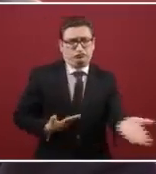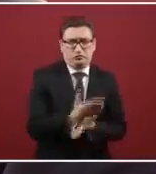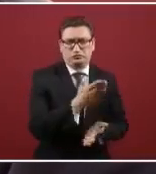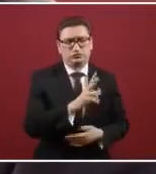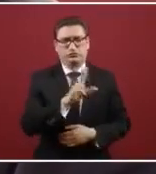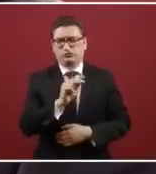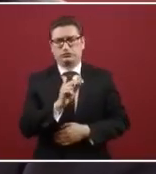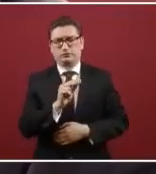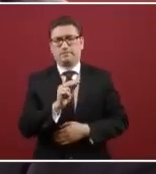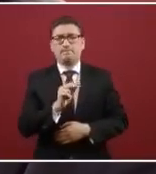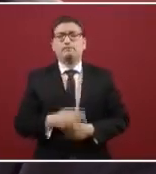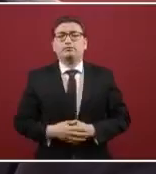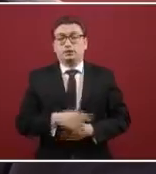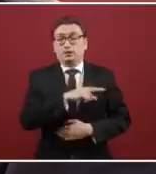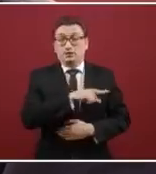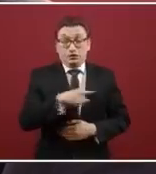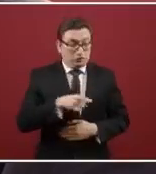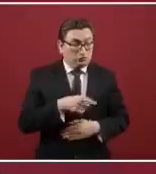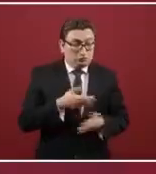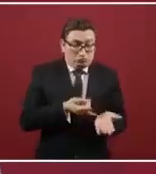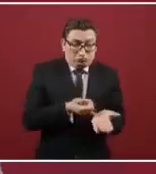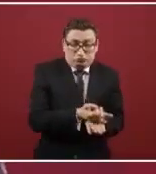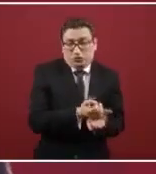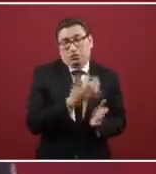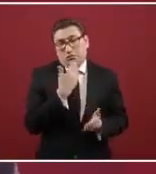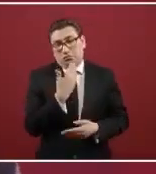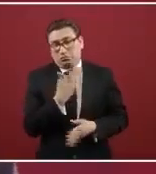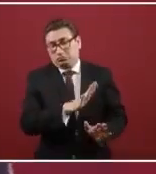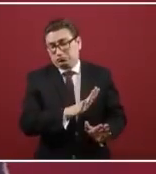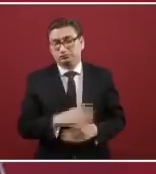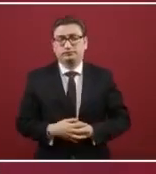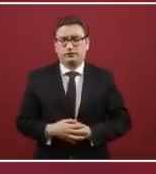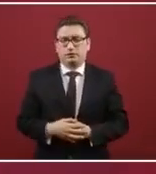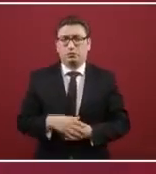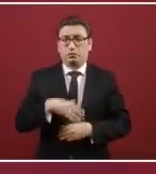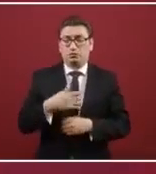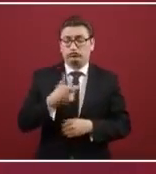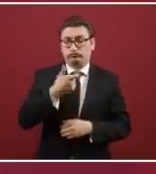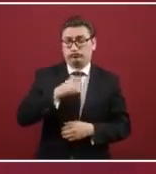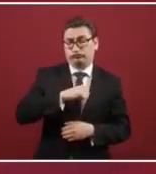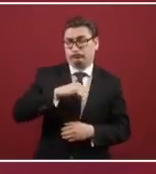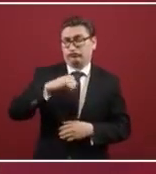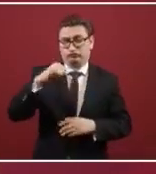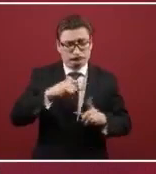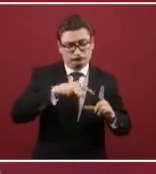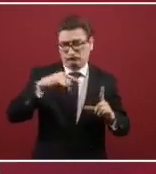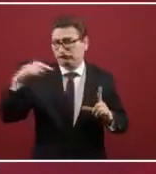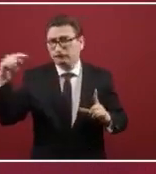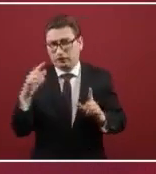metemos en lo que ellos decidan. Acerca de la inflación,